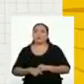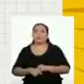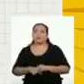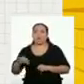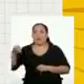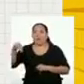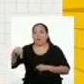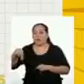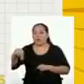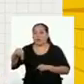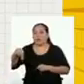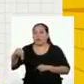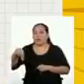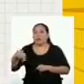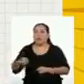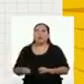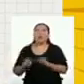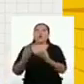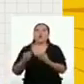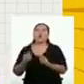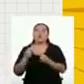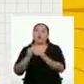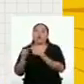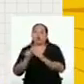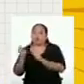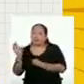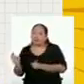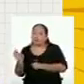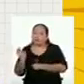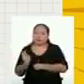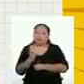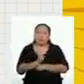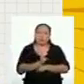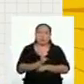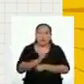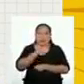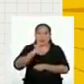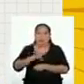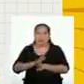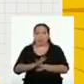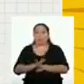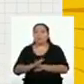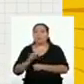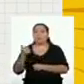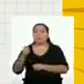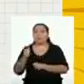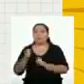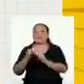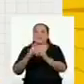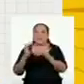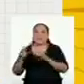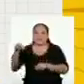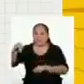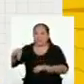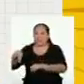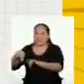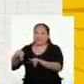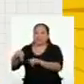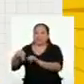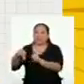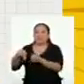Y n es la cantidad de términos. Dijimos que ahorraríamos por 10 días. N sería 10.